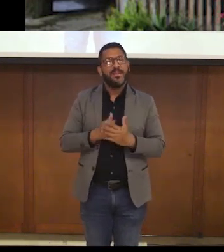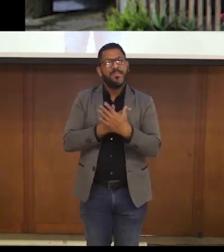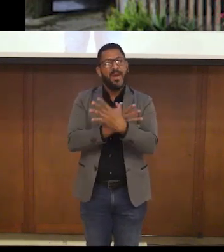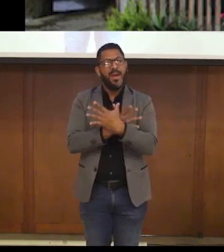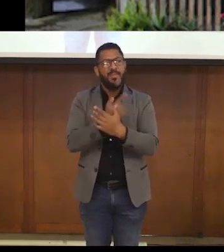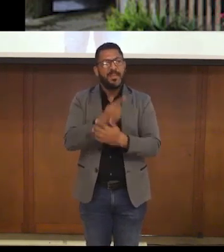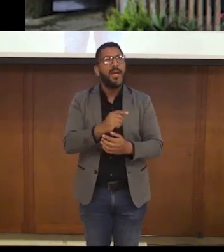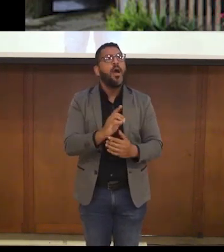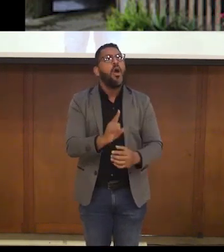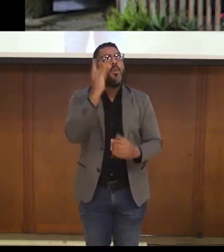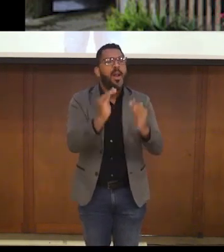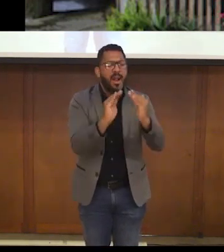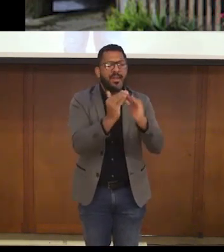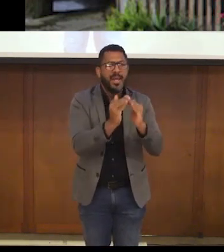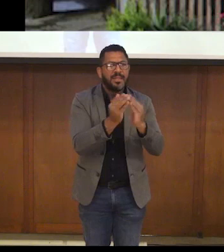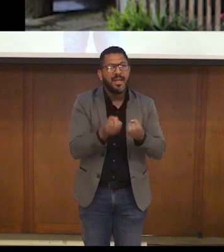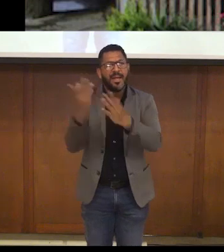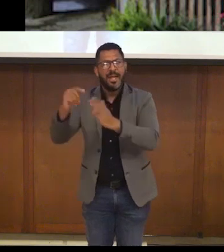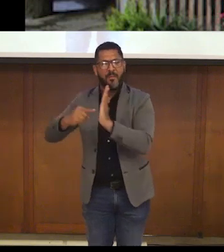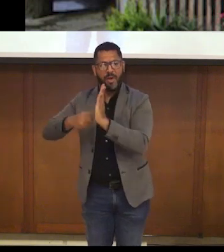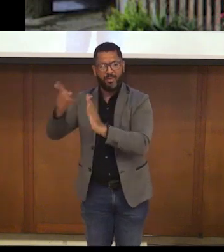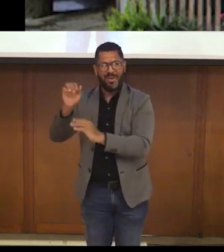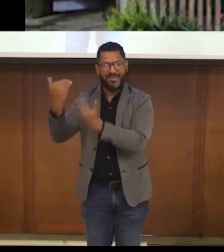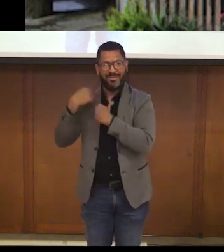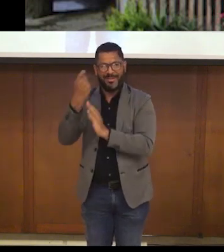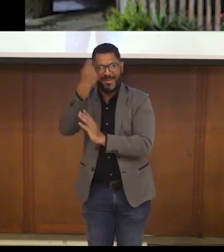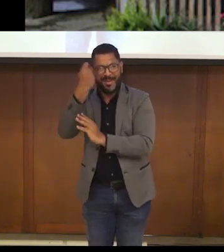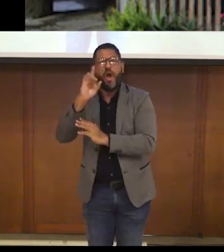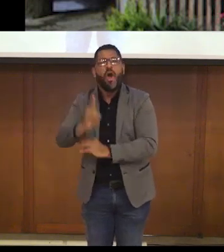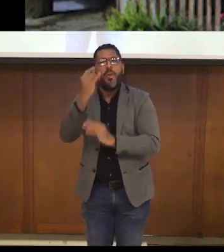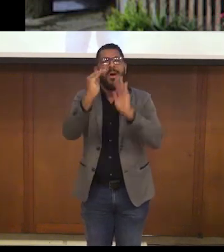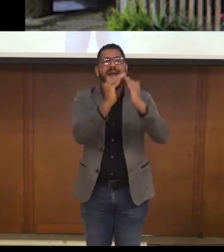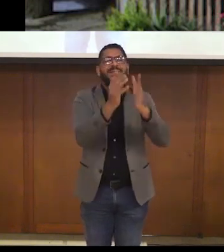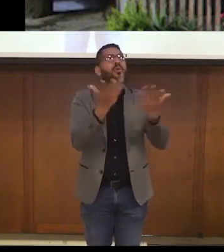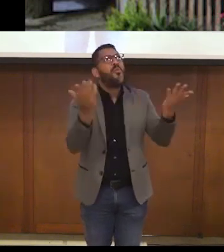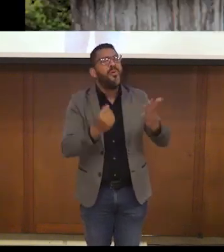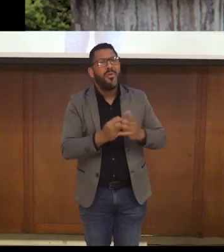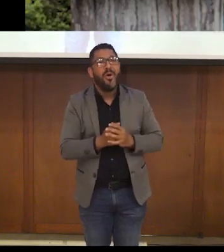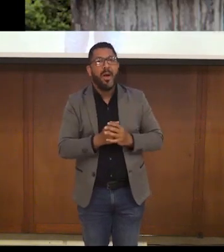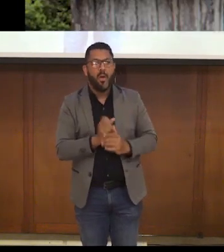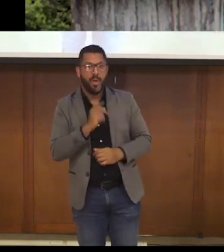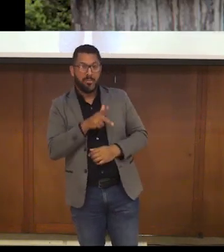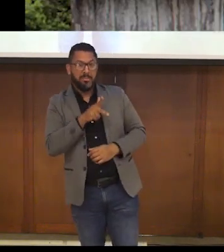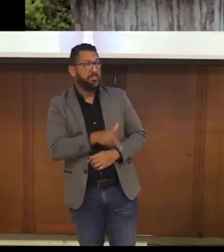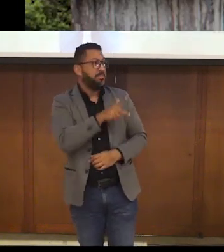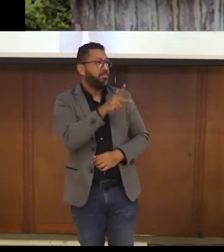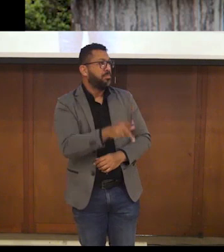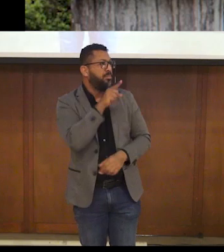me decía María, ¿cómo son las casas para mandarle a Daniel la idea de las casas? Entonces